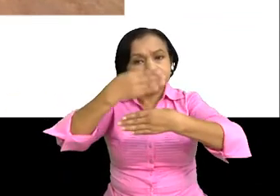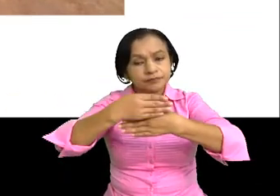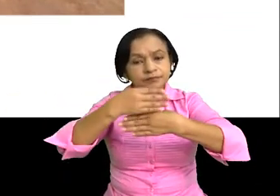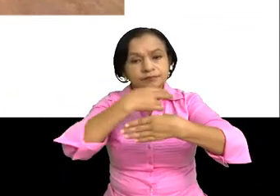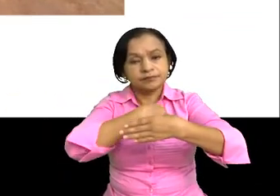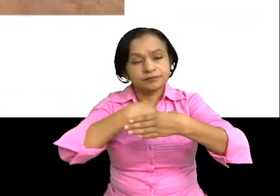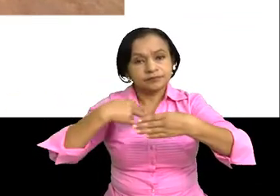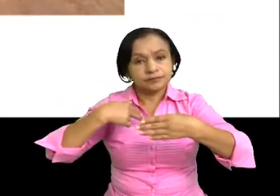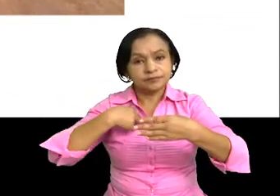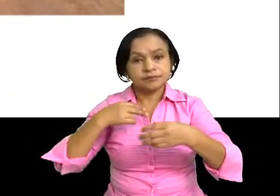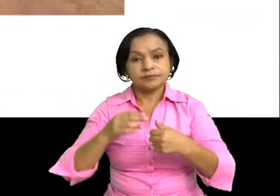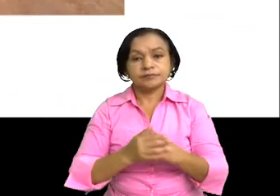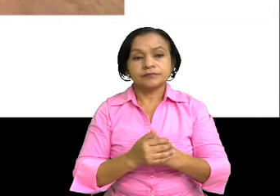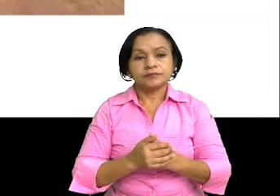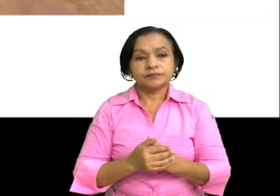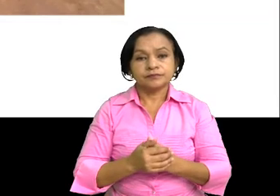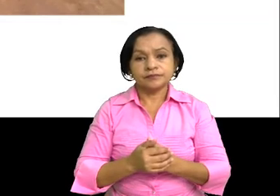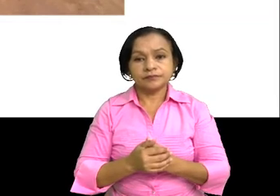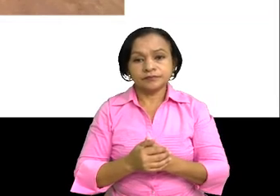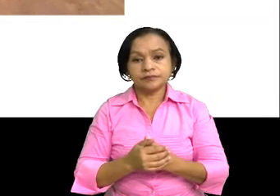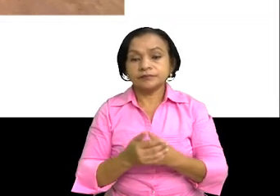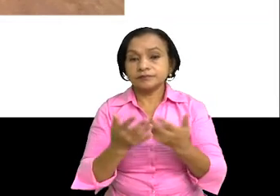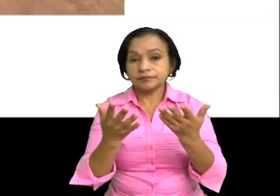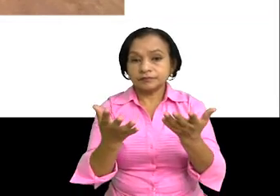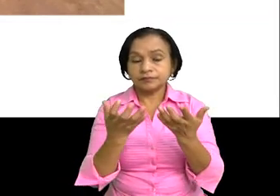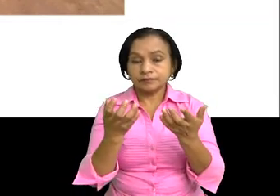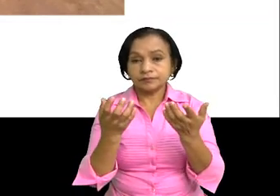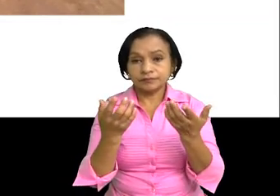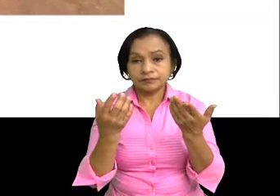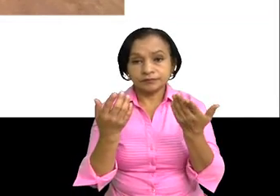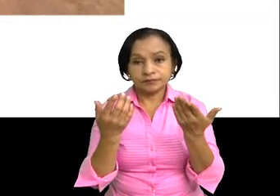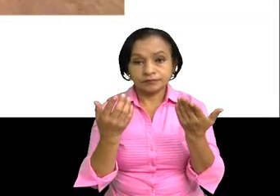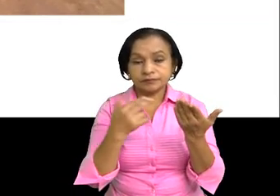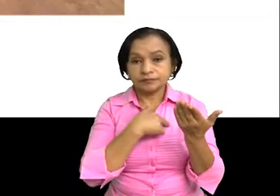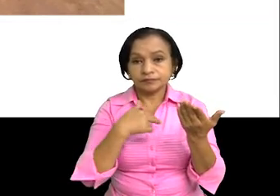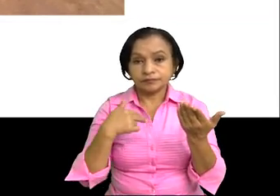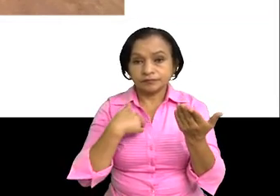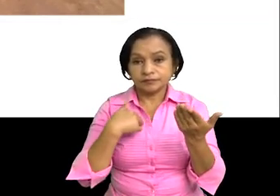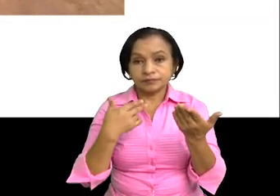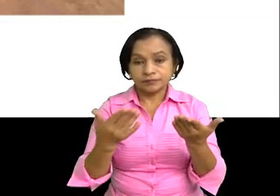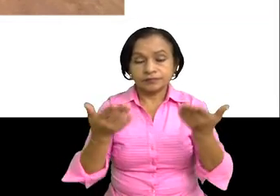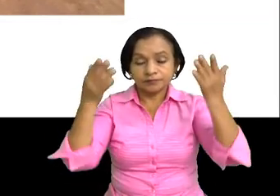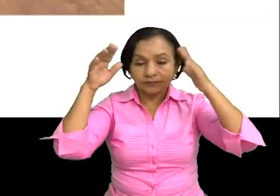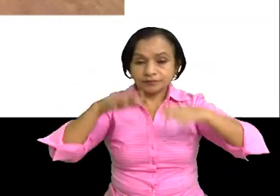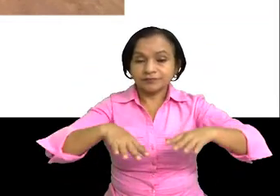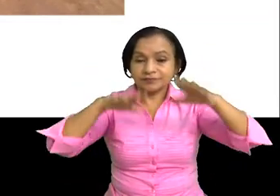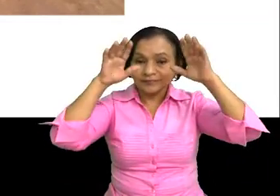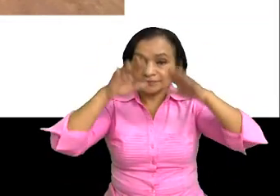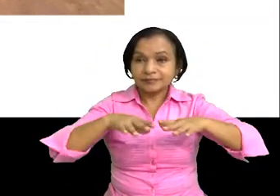dándole. Sí, sí. Y es importante. Aprovechamos los claros que nos deja, digamos,